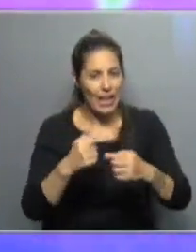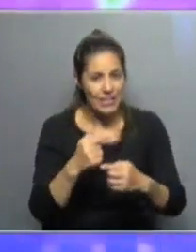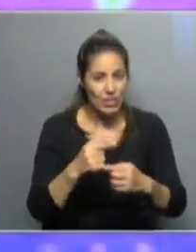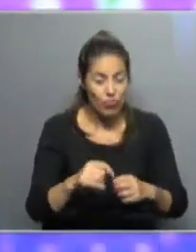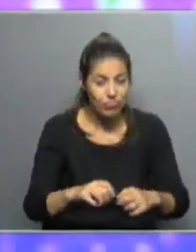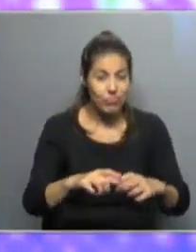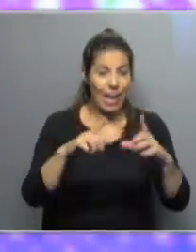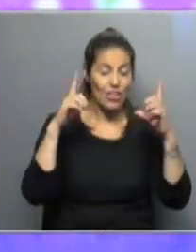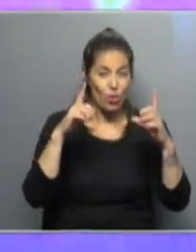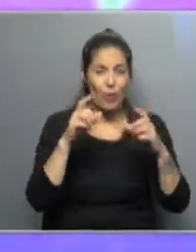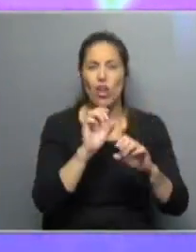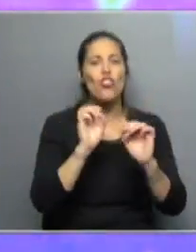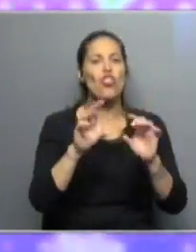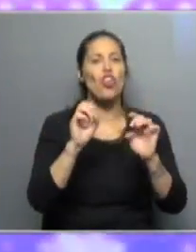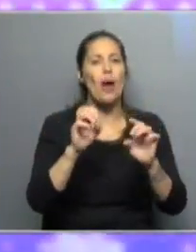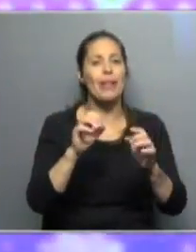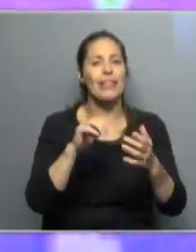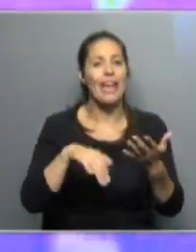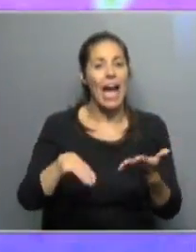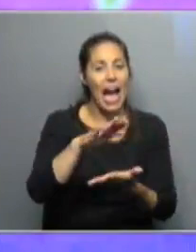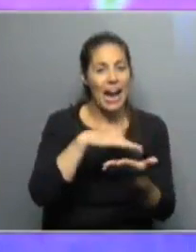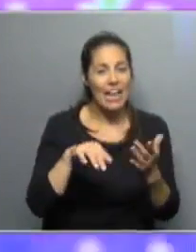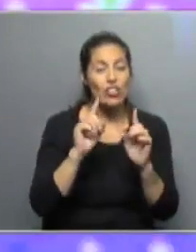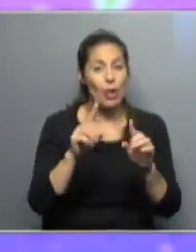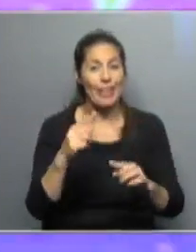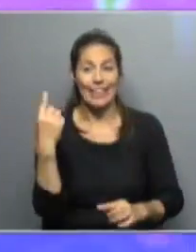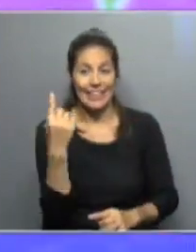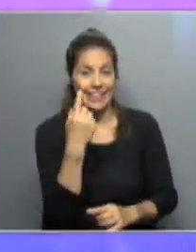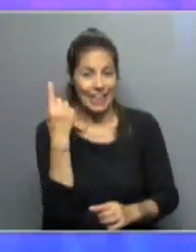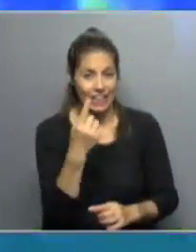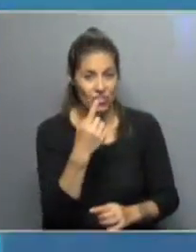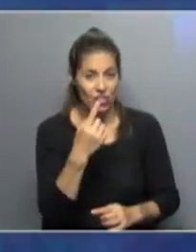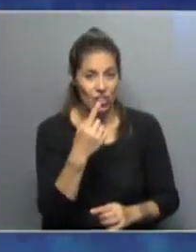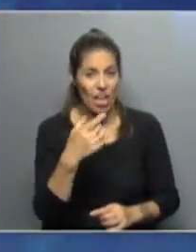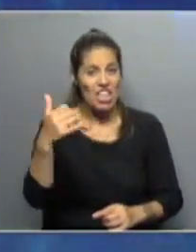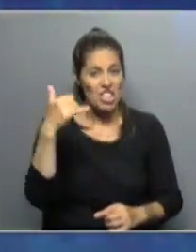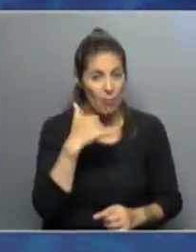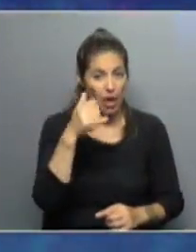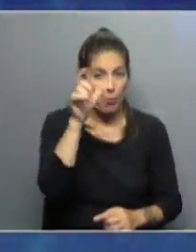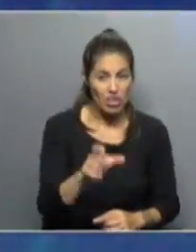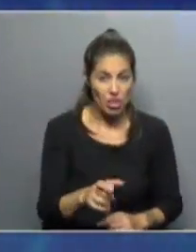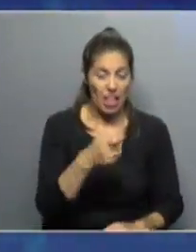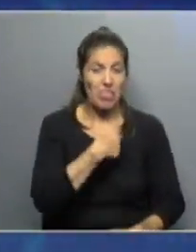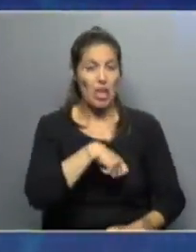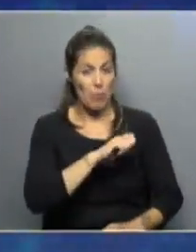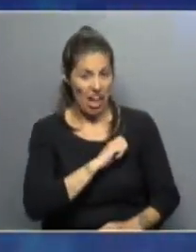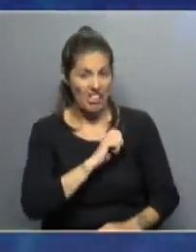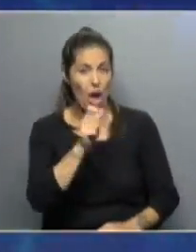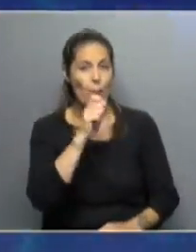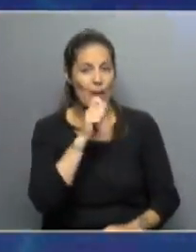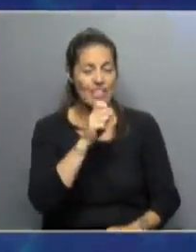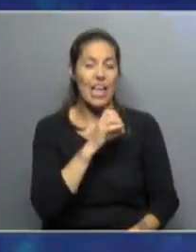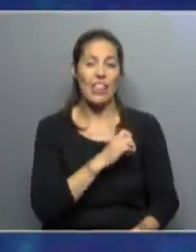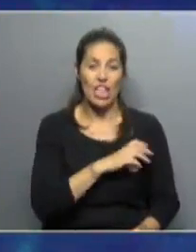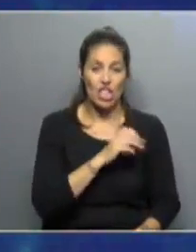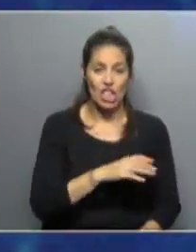asombra no solo a nivel local, sino a nivel del exterior. Ha llamado, gente de España, prensa de Chile,